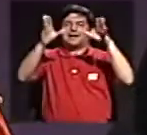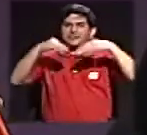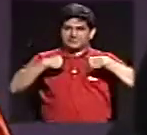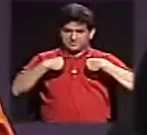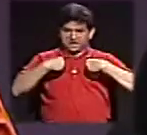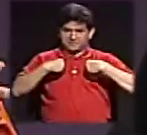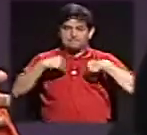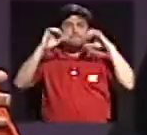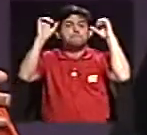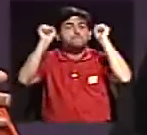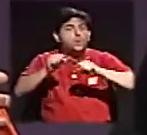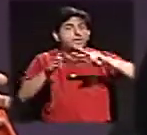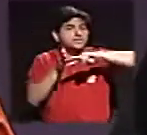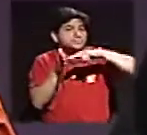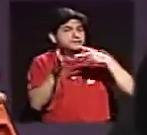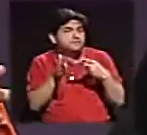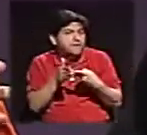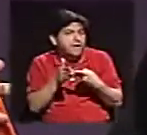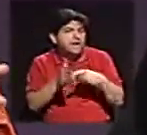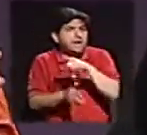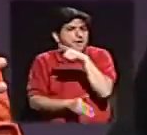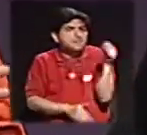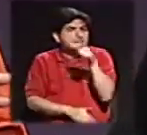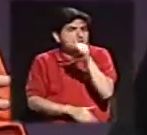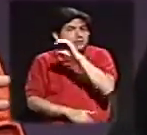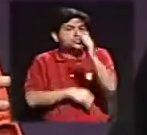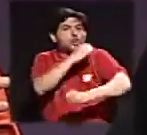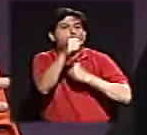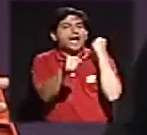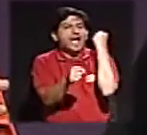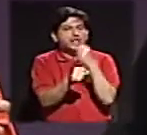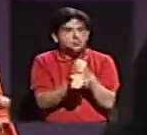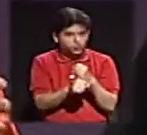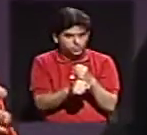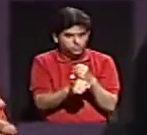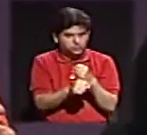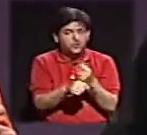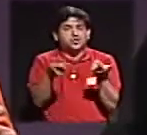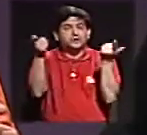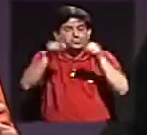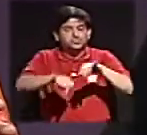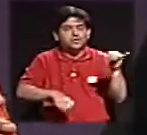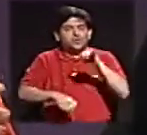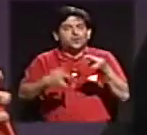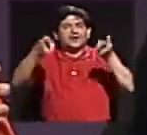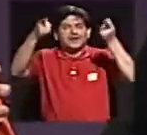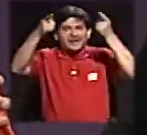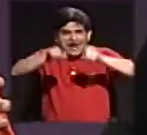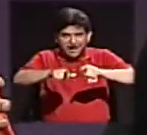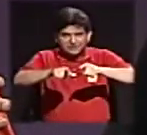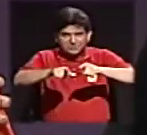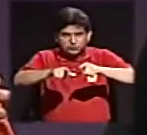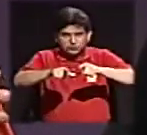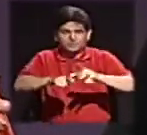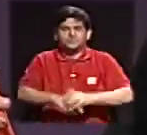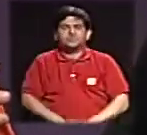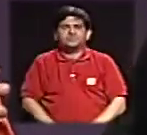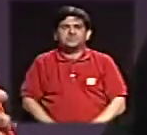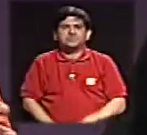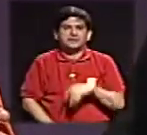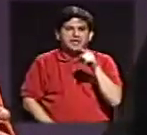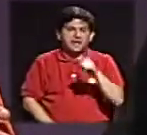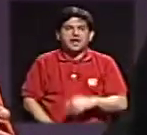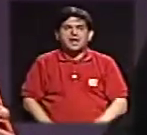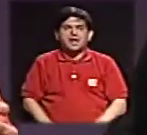Ese periodo puede llevarse meses o puede llevarse años, ¿verdad? Como pasó en el caso Murillo y